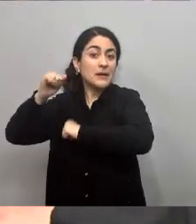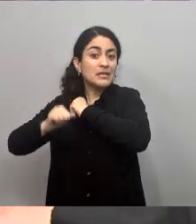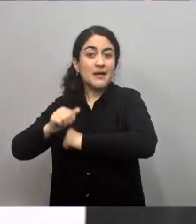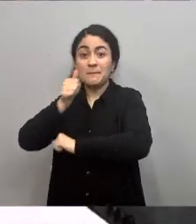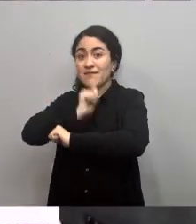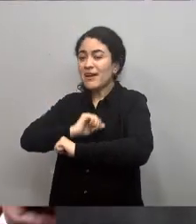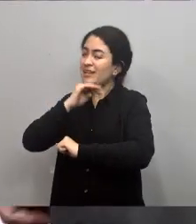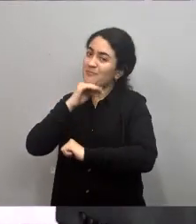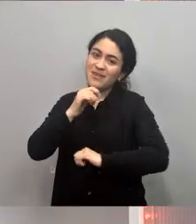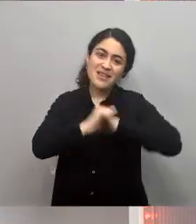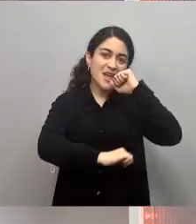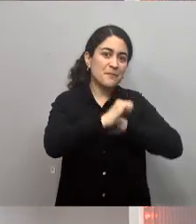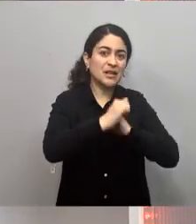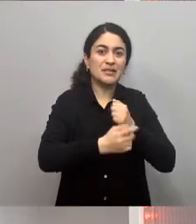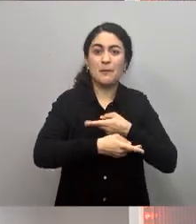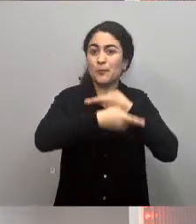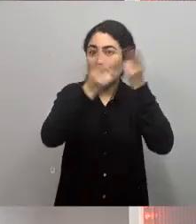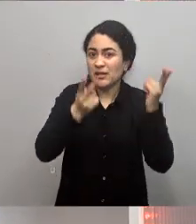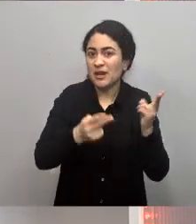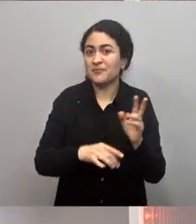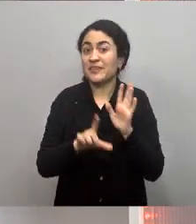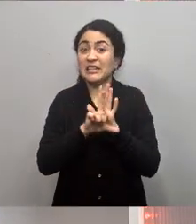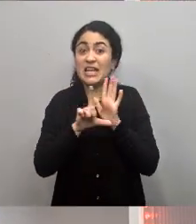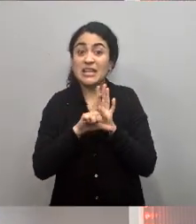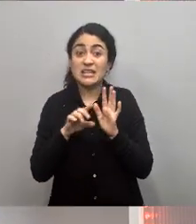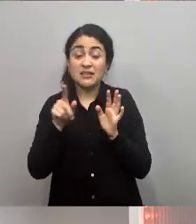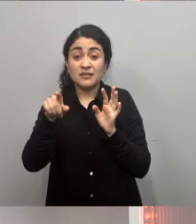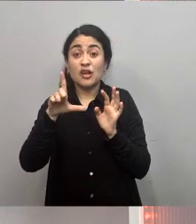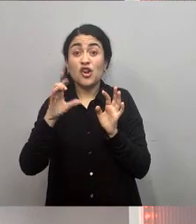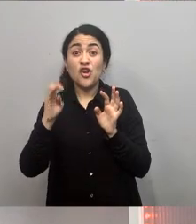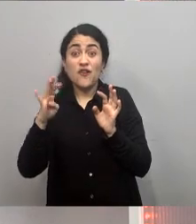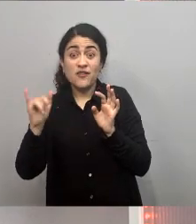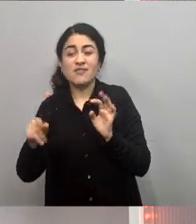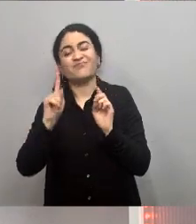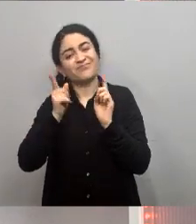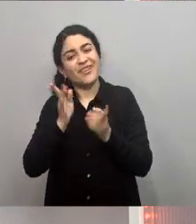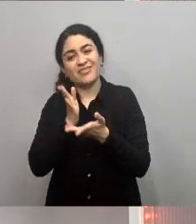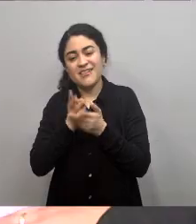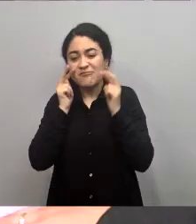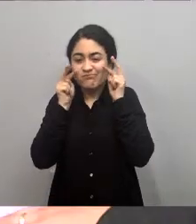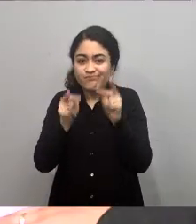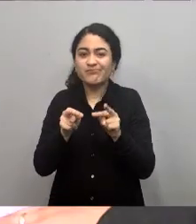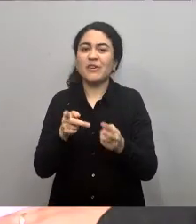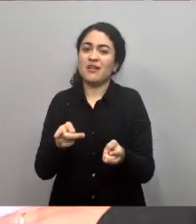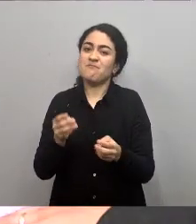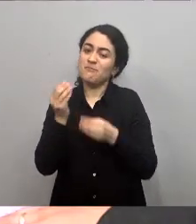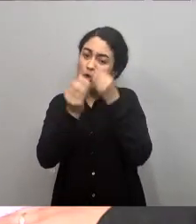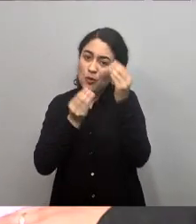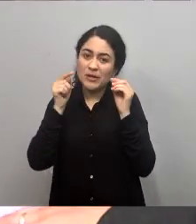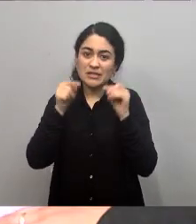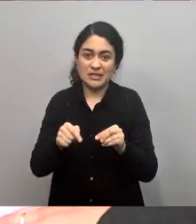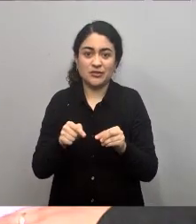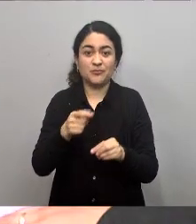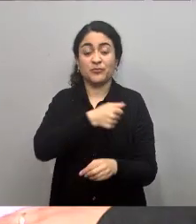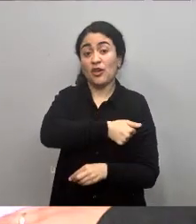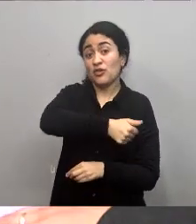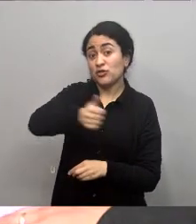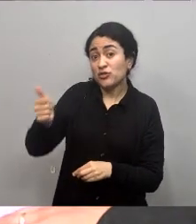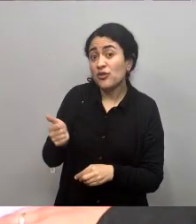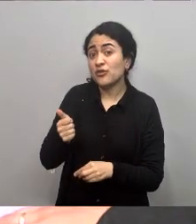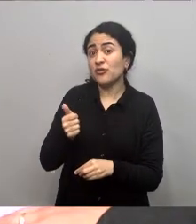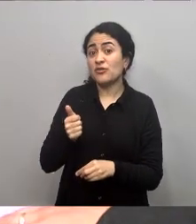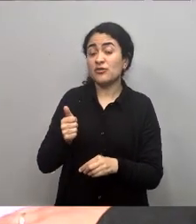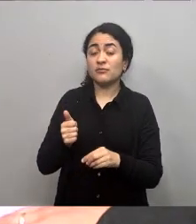empresas públicas. Pero hoy día hay una ley de lobby que debiera de alguna forma también transparentar aquello. Pero sin lugar a dudas eso debiera ser así. Por eso tenemos que ser todos, y sobre todo los